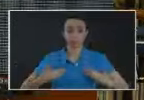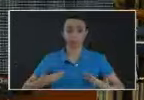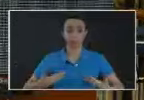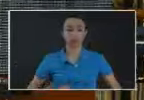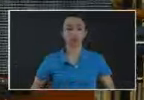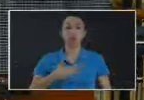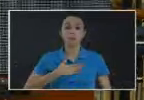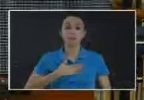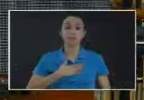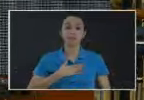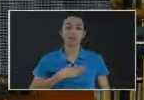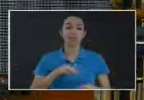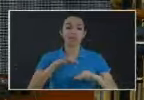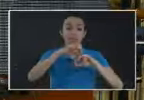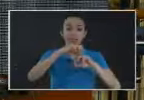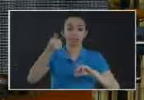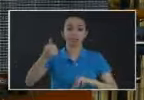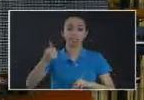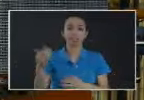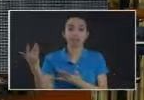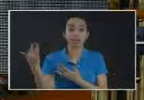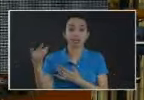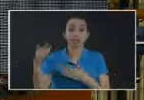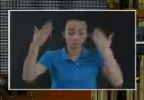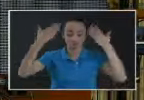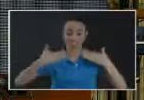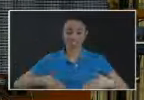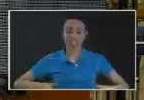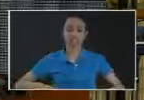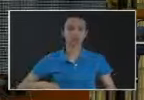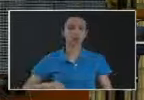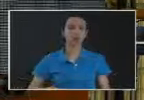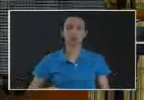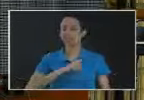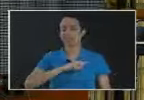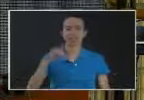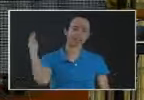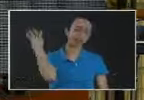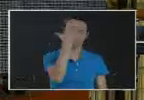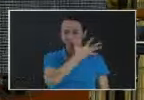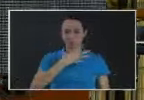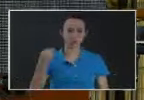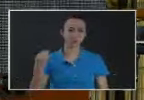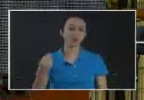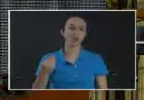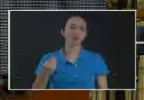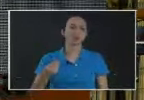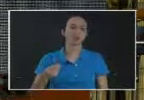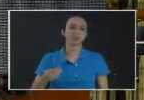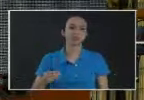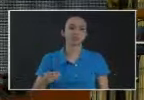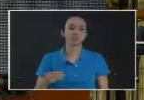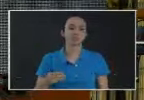esposa pendiente de su vestido de novia. Era aquello maravilloso, donde